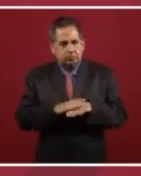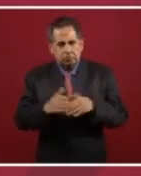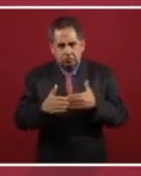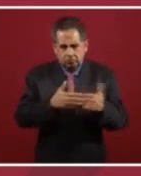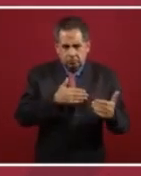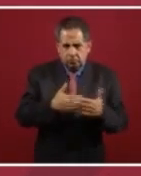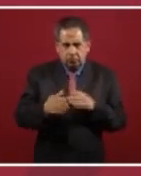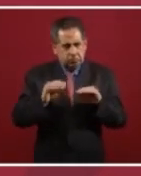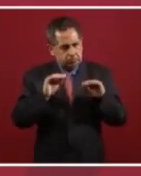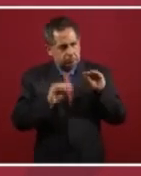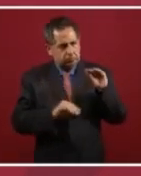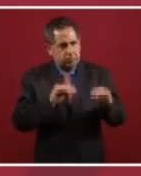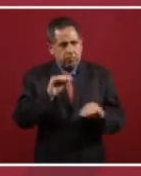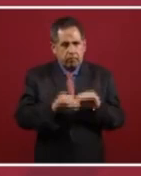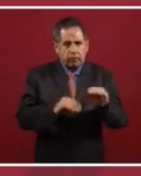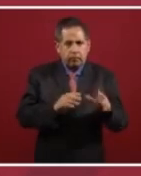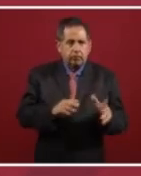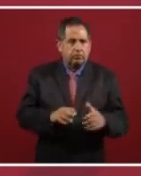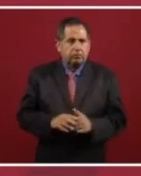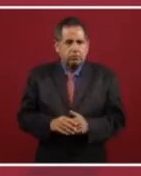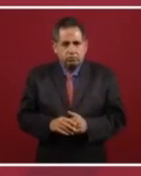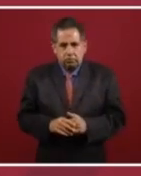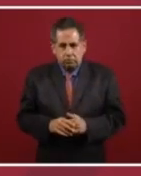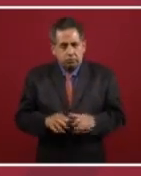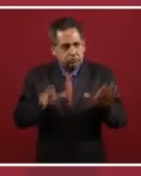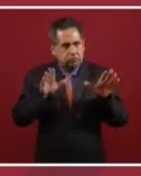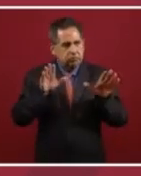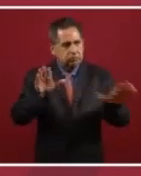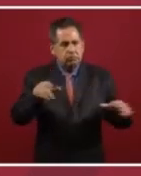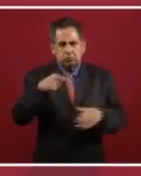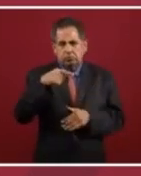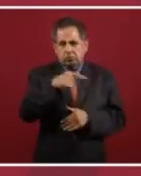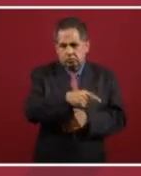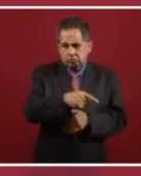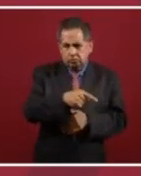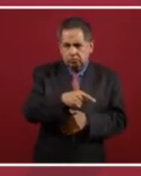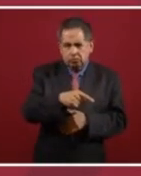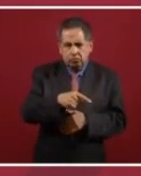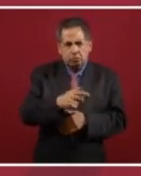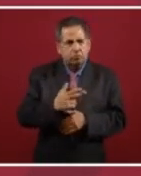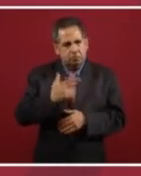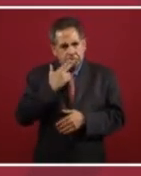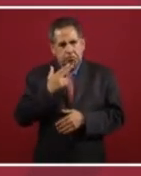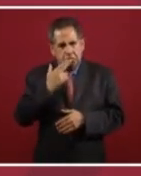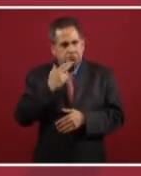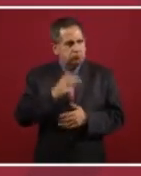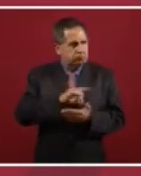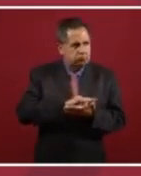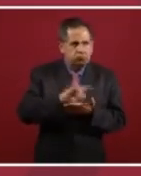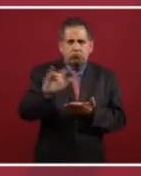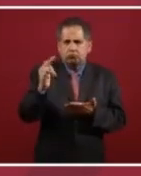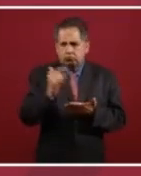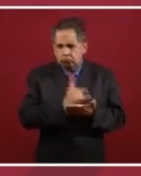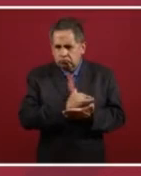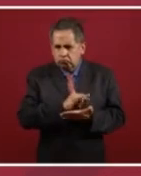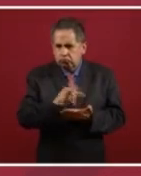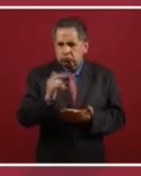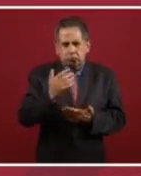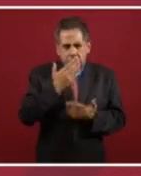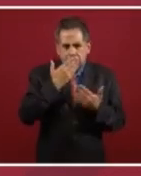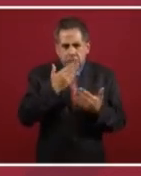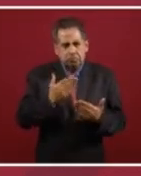Lucía, ello tras superar los obstáculos legales que las retrasaron, y garantizó que en 2021 estará en